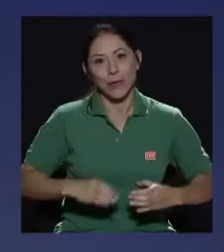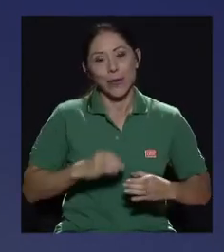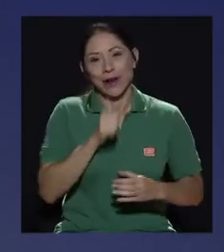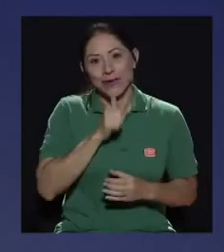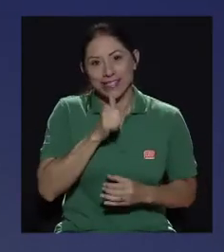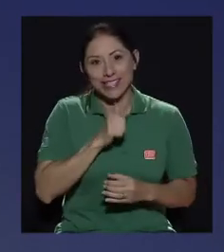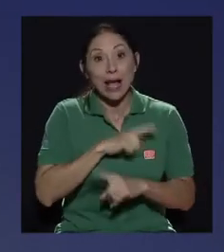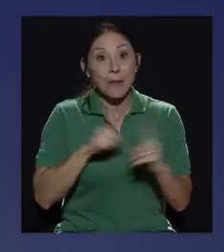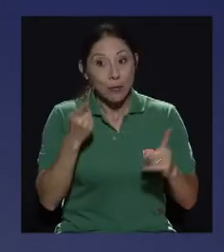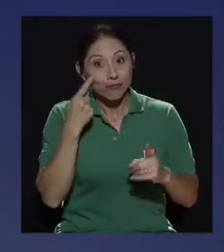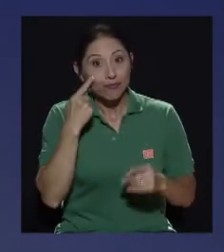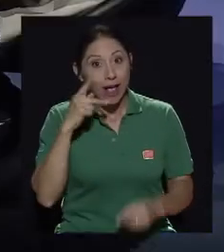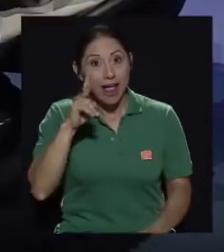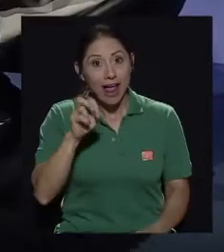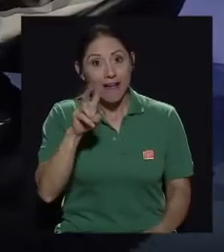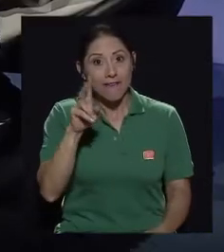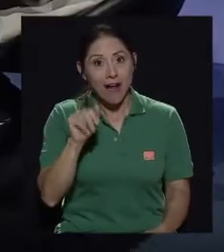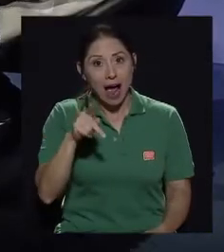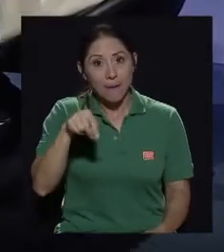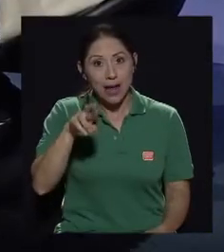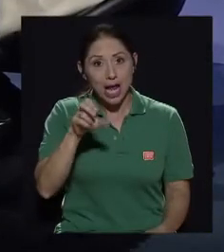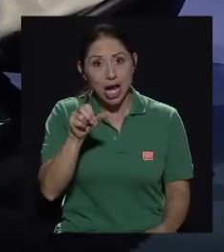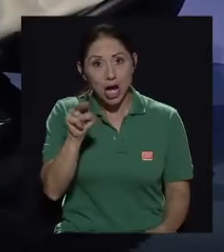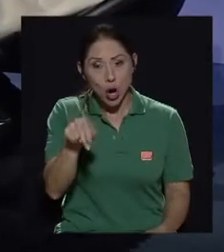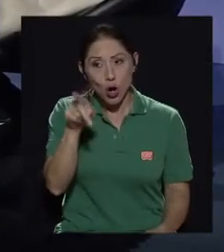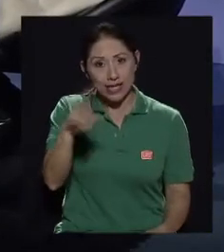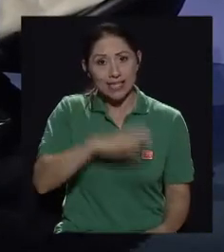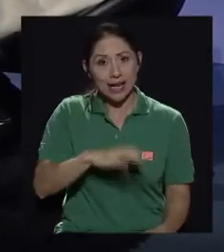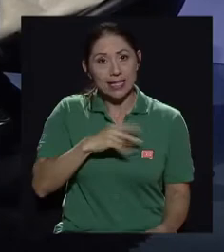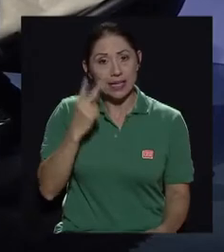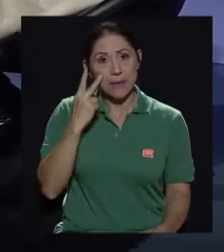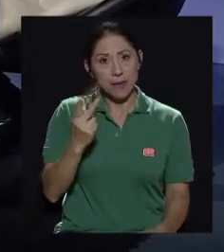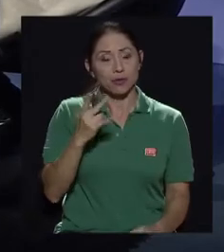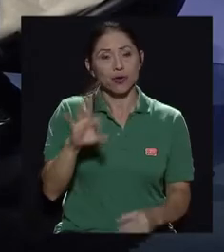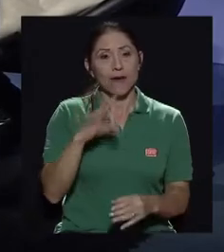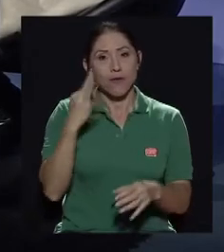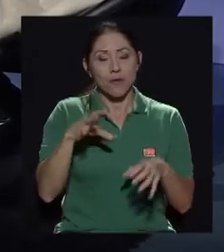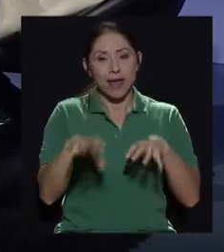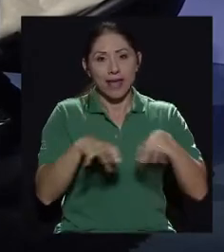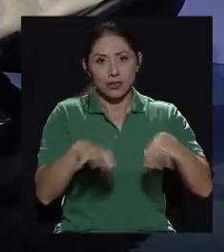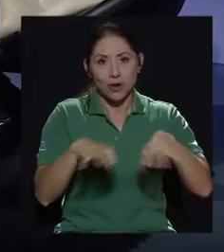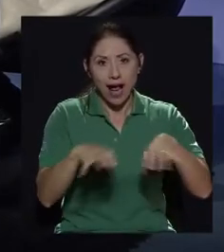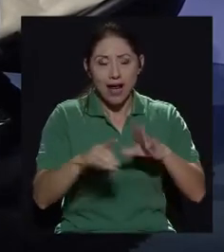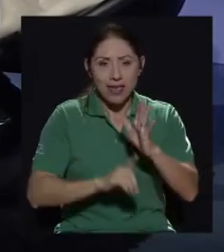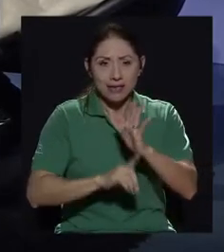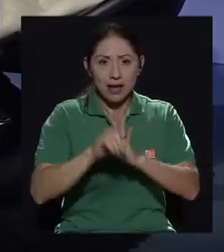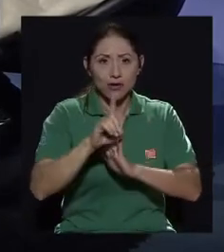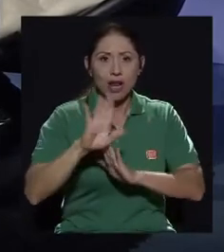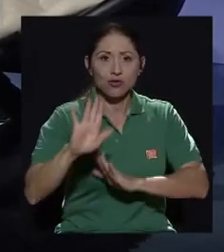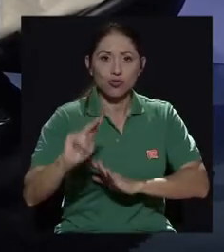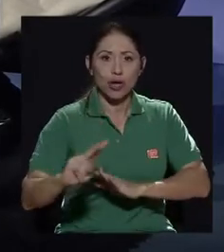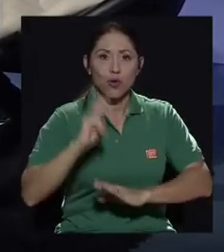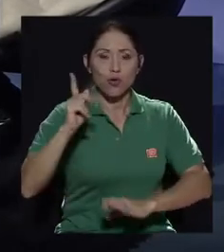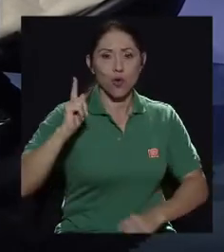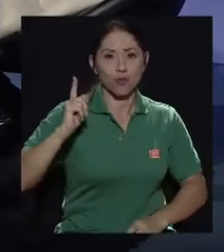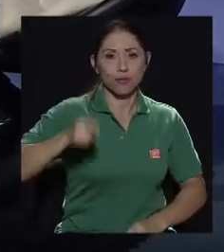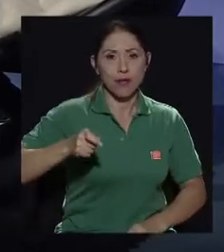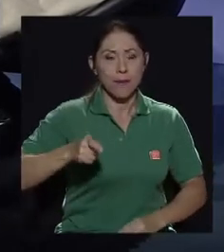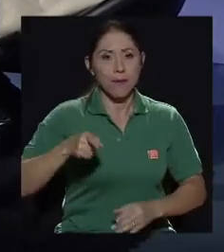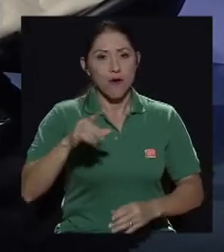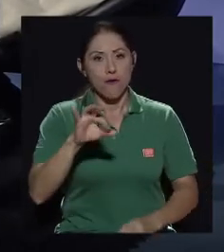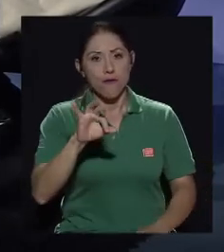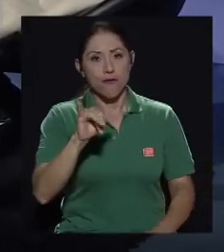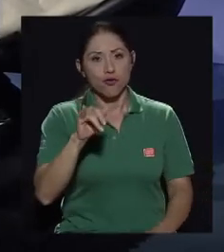perón como era eva perón son características que vemos este en la forma de accionar ya desarrollar durante su segundo mandato